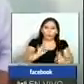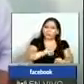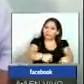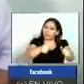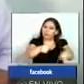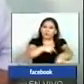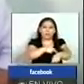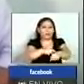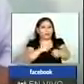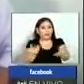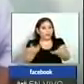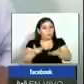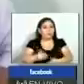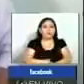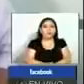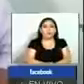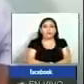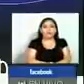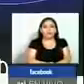solicitud De él